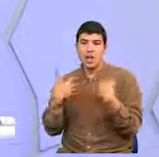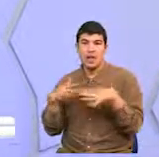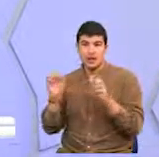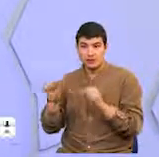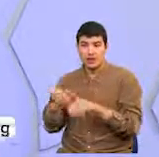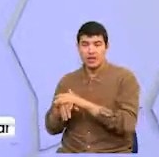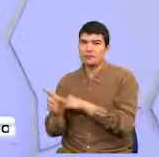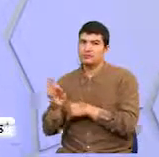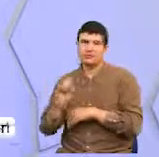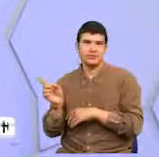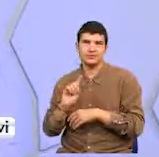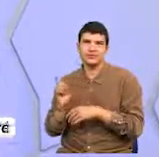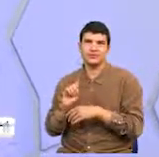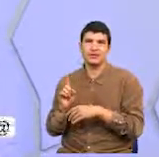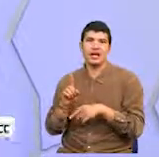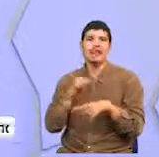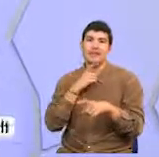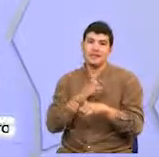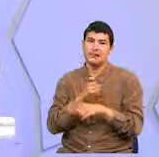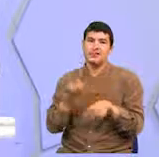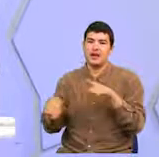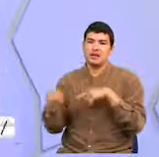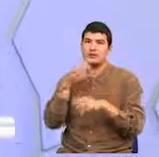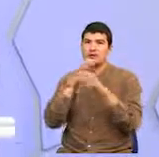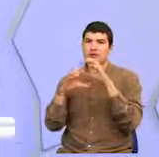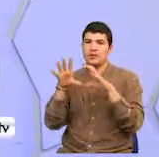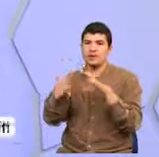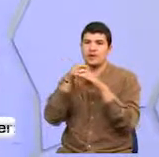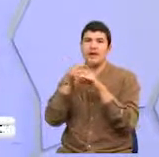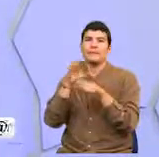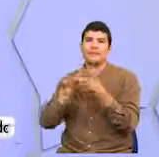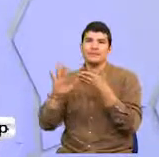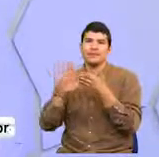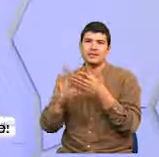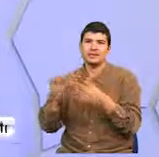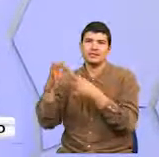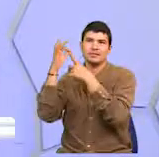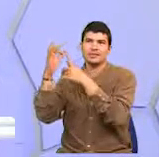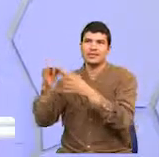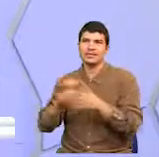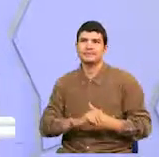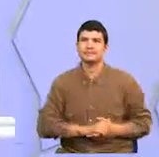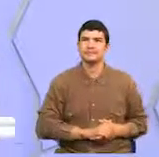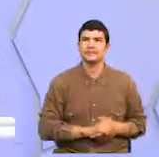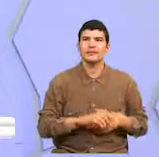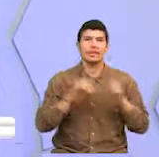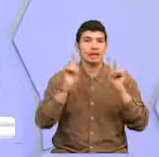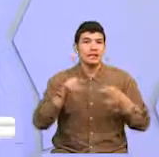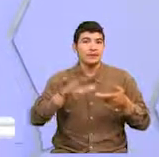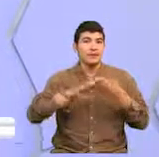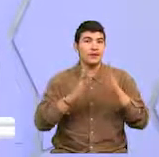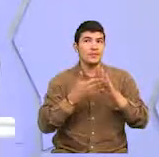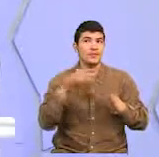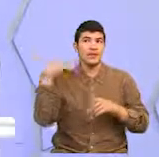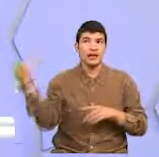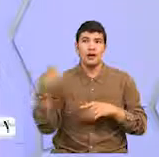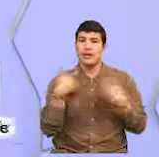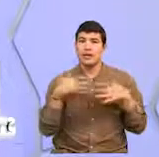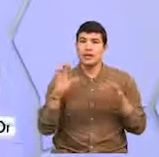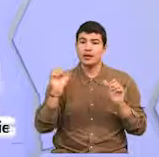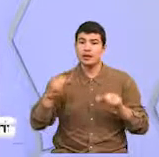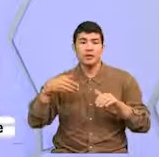puede ingresar, es más, hasta para los medios de comunicación hay unos permisos especiales. Es como aclararle eso también a la comunidad en general, no cualquiera puede